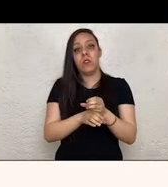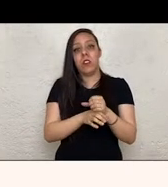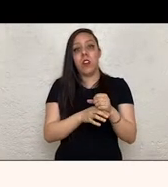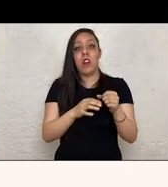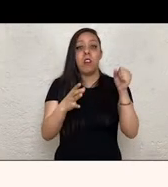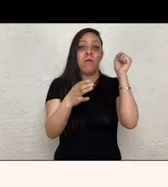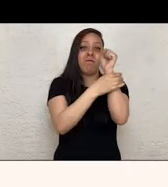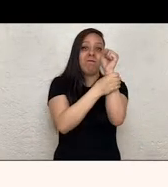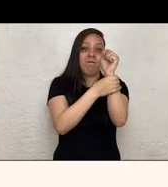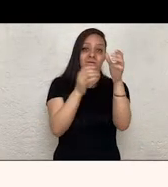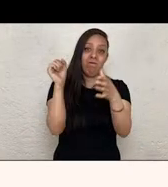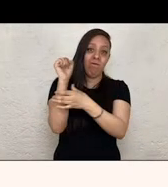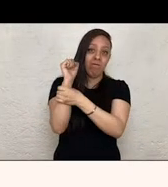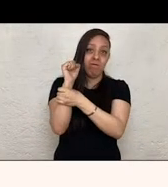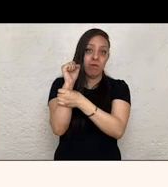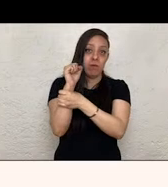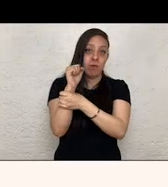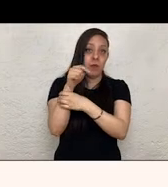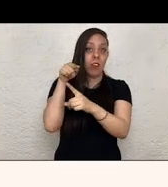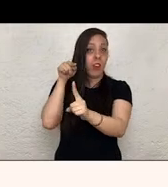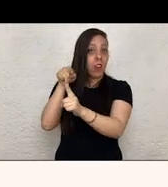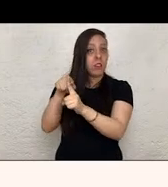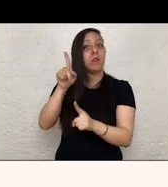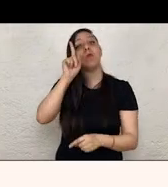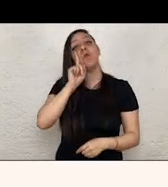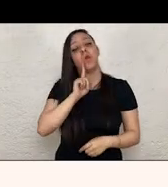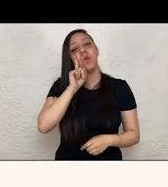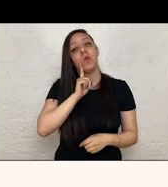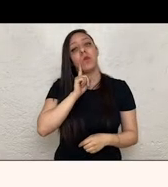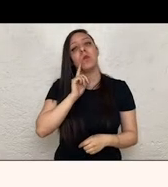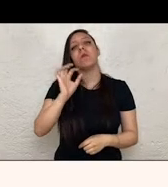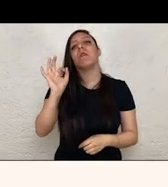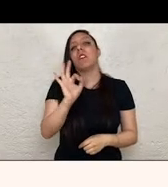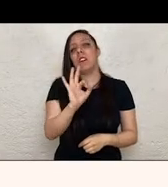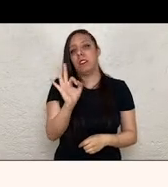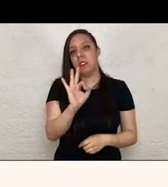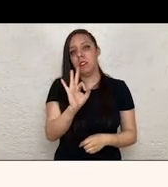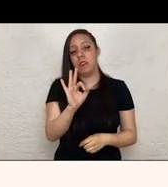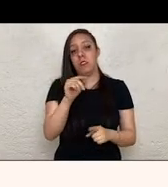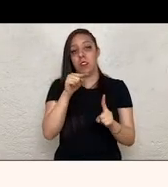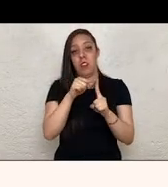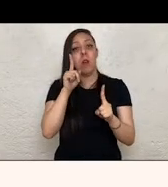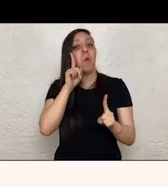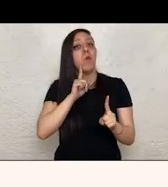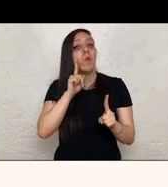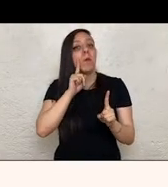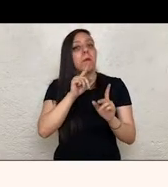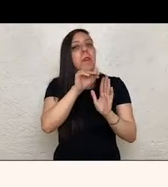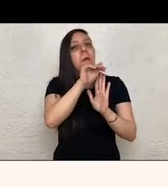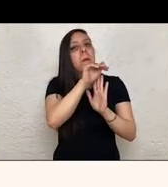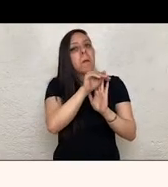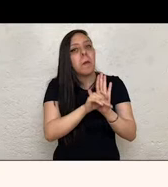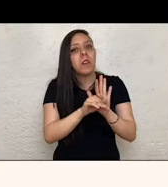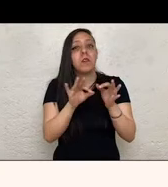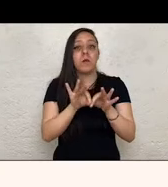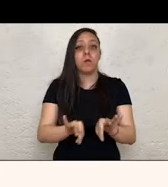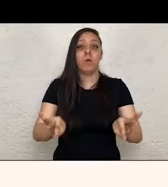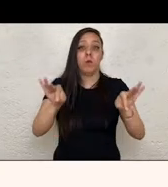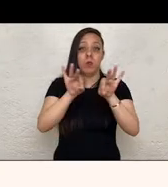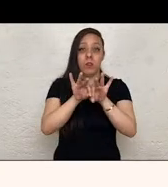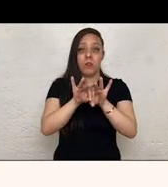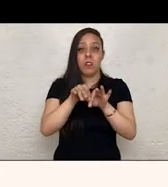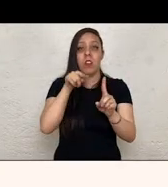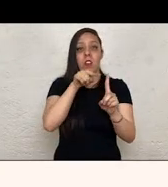si ella hubiera sido la hija de la reina, de la mujer primaria, la mujer más importante, nunca